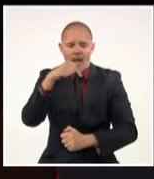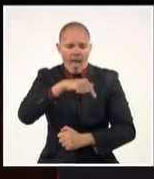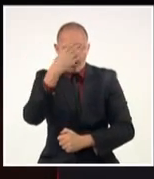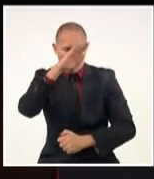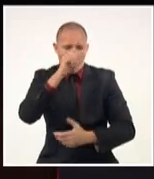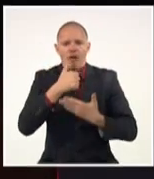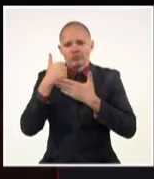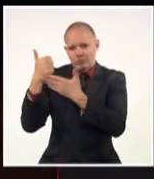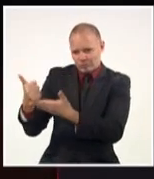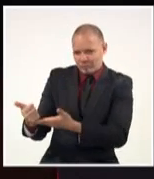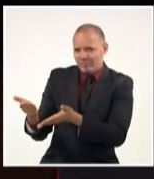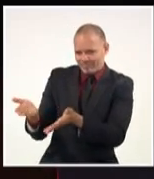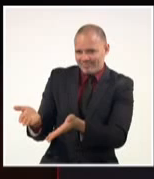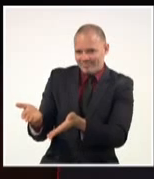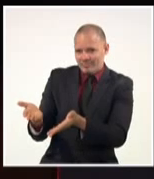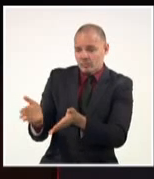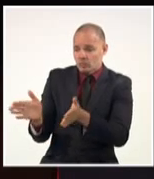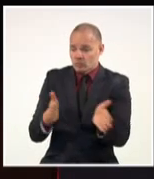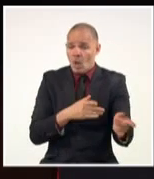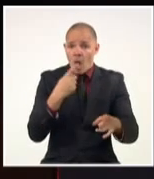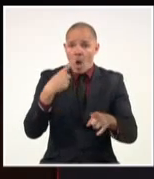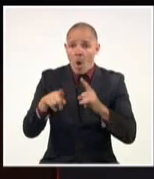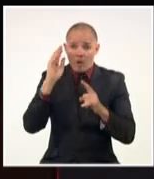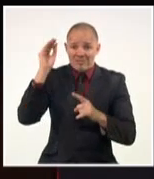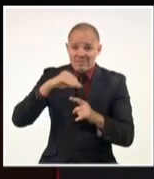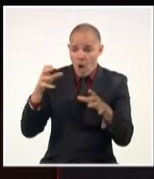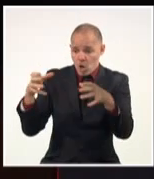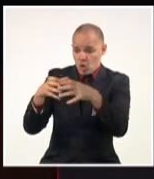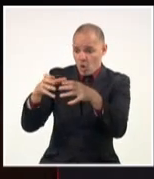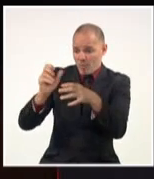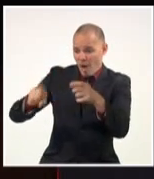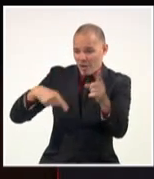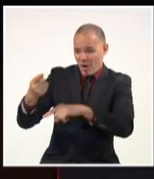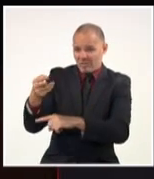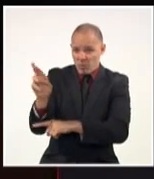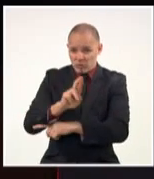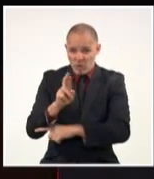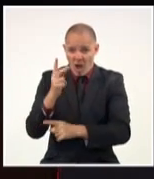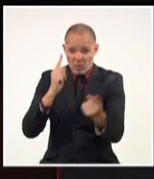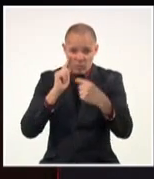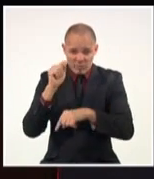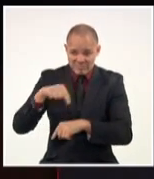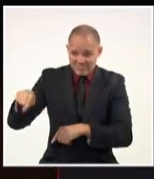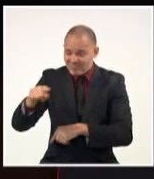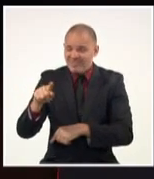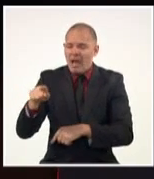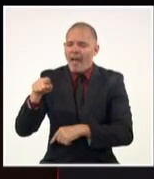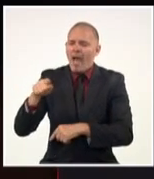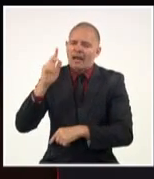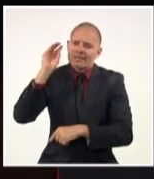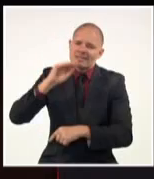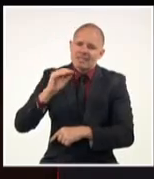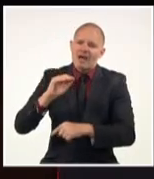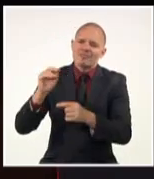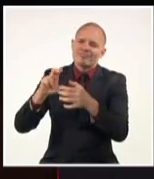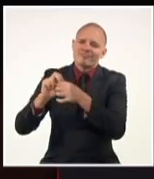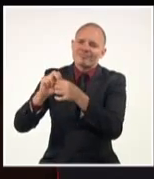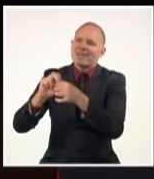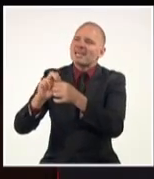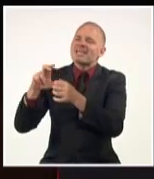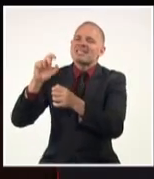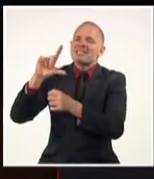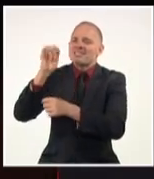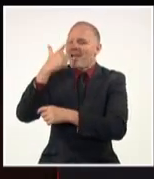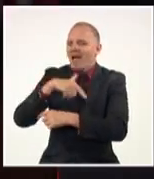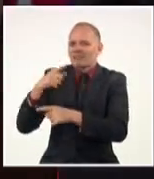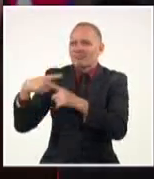la contrarrevolución de origen cubano, financiada, armada y entrenada por la CIA, no ha podido